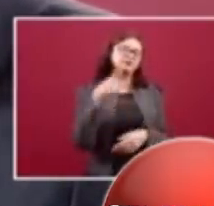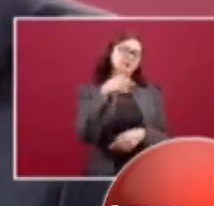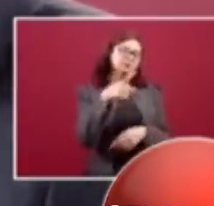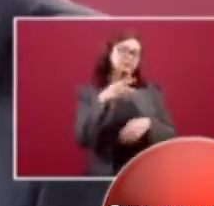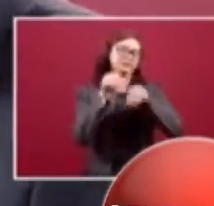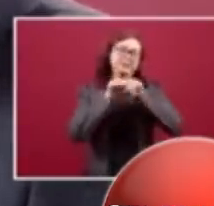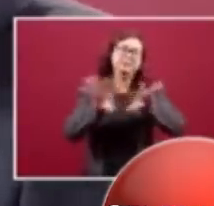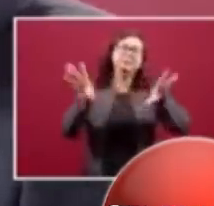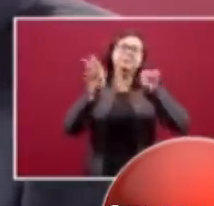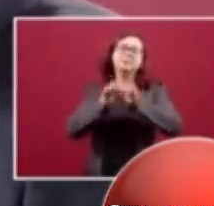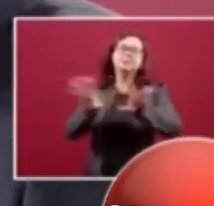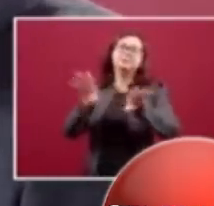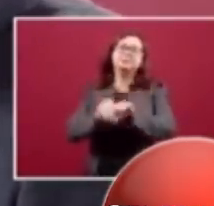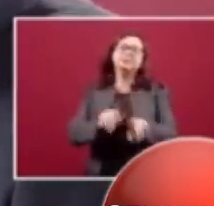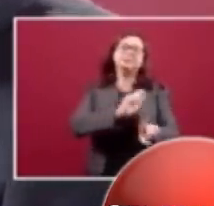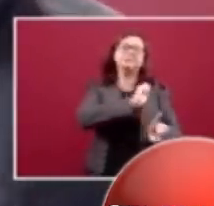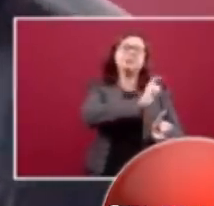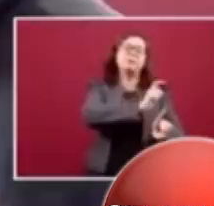lo que